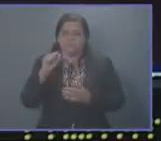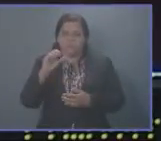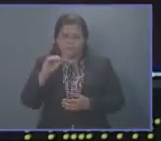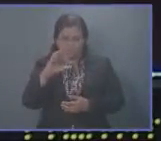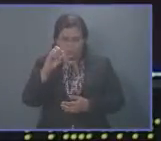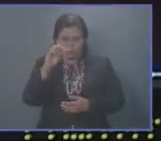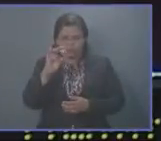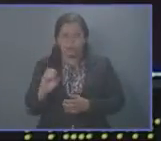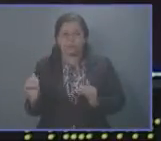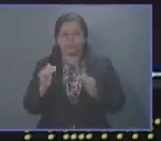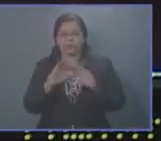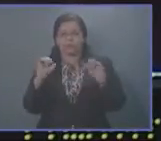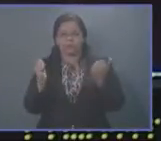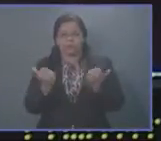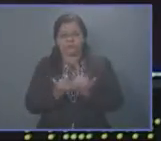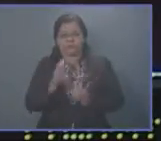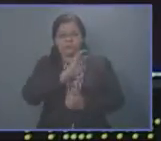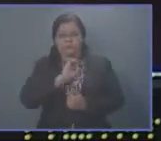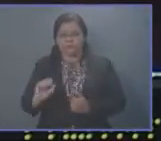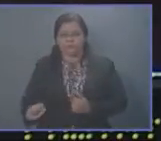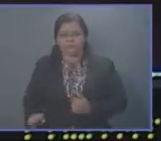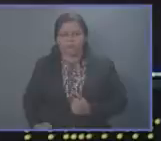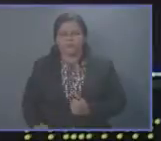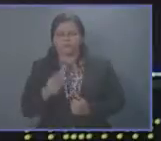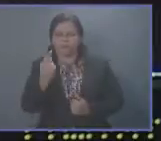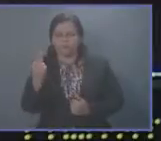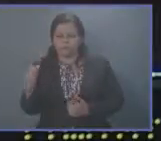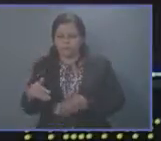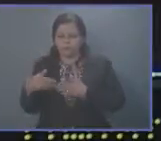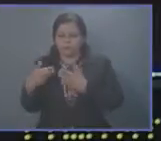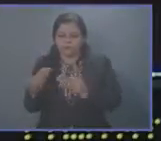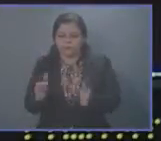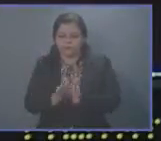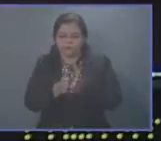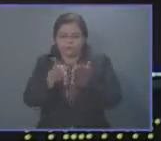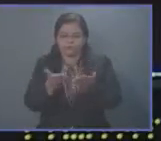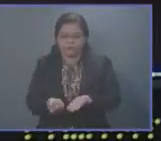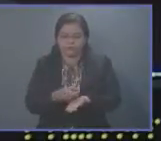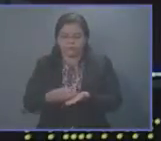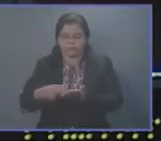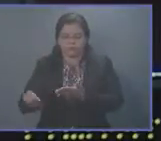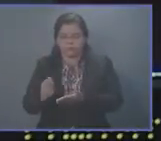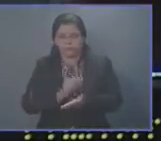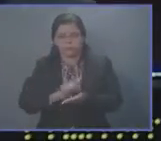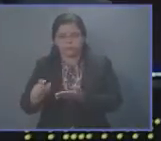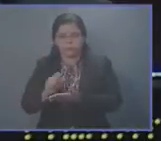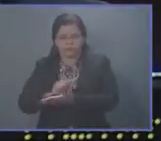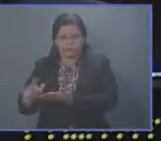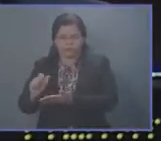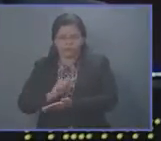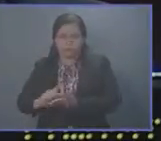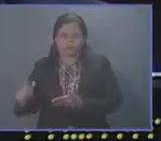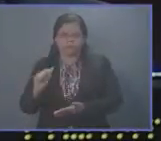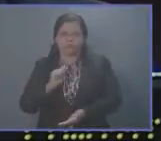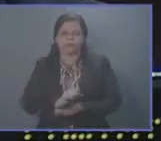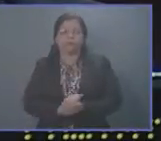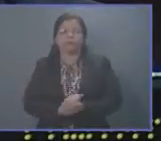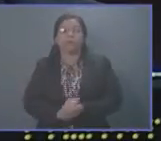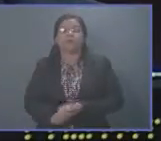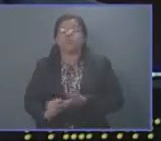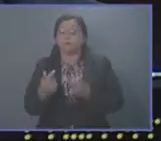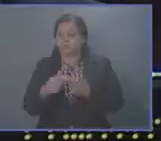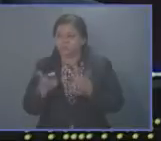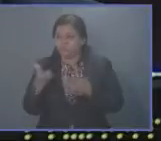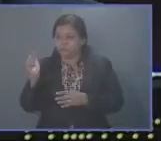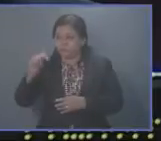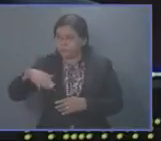y Asociación Salvadoreña de Proveedores de Útiles Escolares. Todos ellos están representados en el grupo que esta